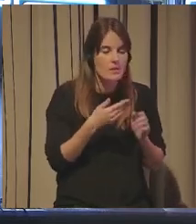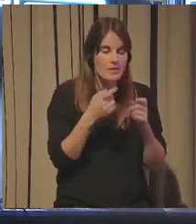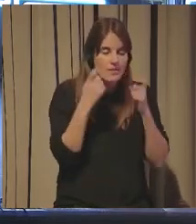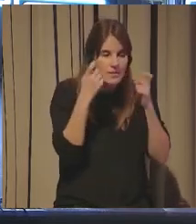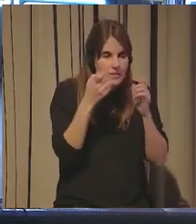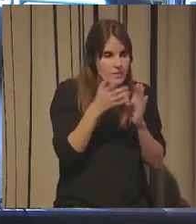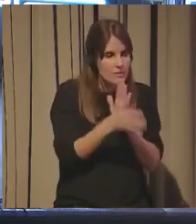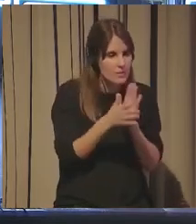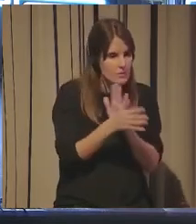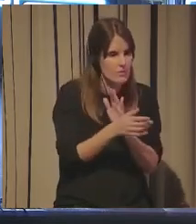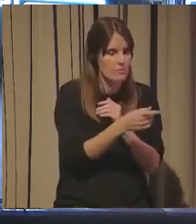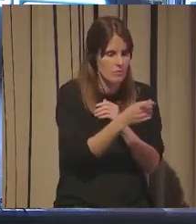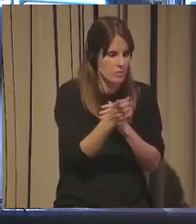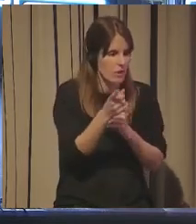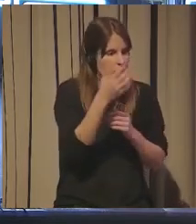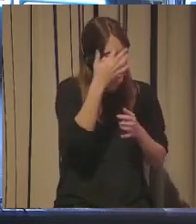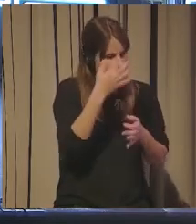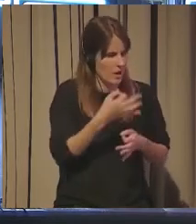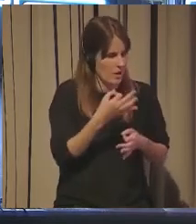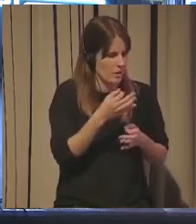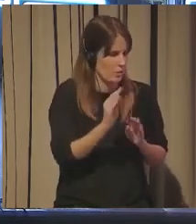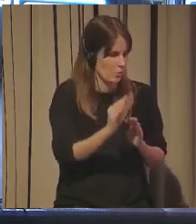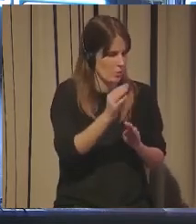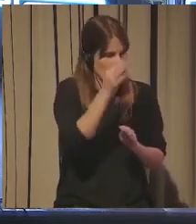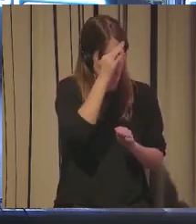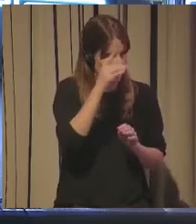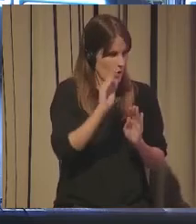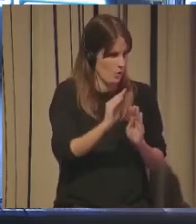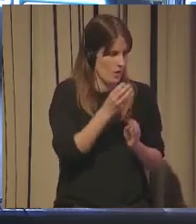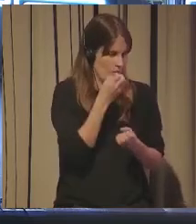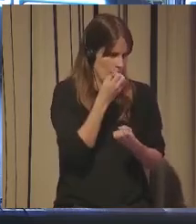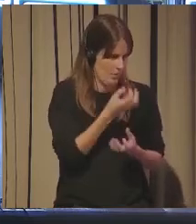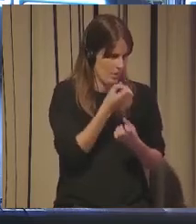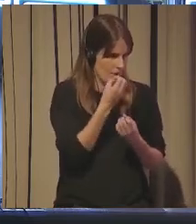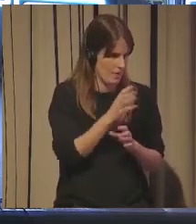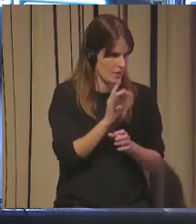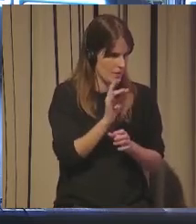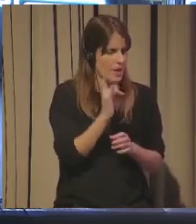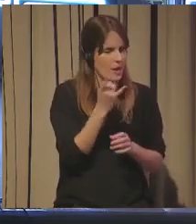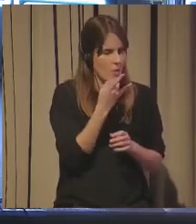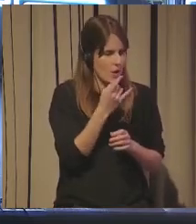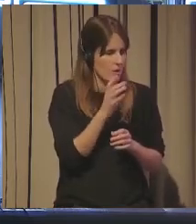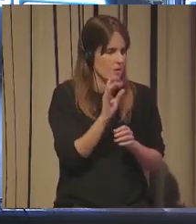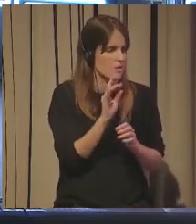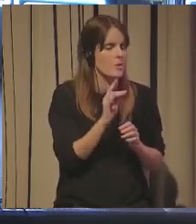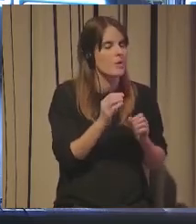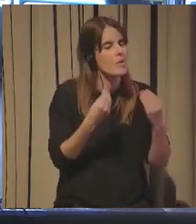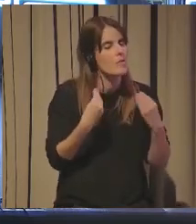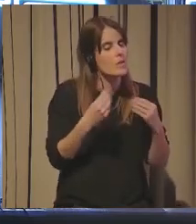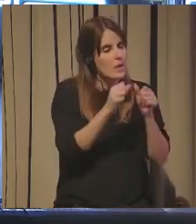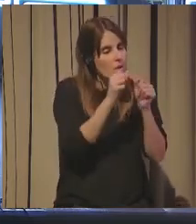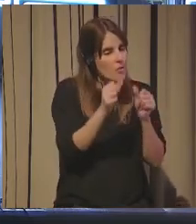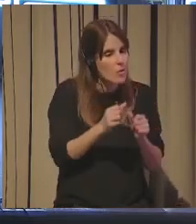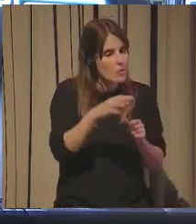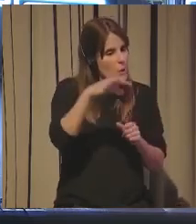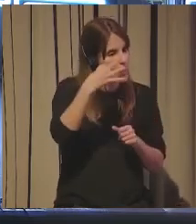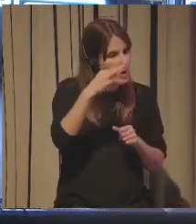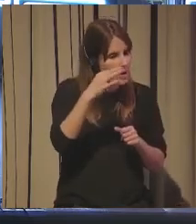ellos creen está bien, no es que esté equivocado, pero no es la única manera de vivir y la única manera de